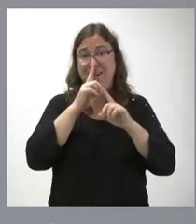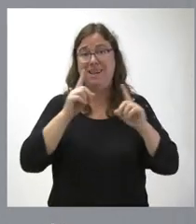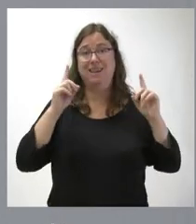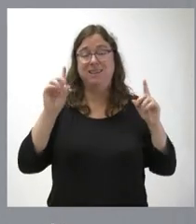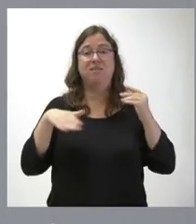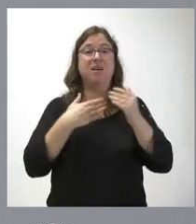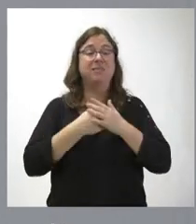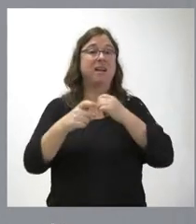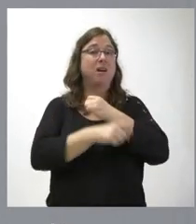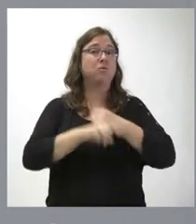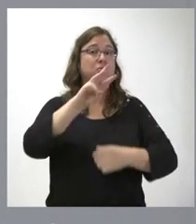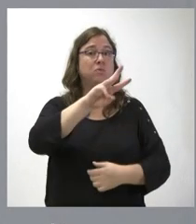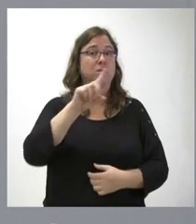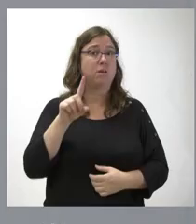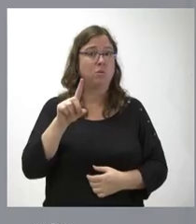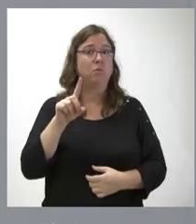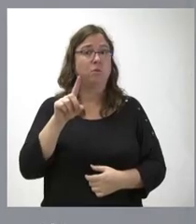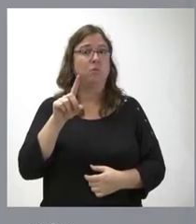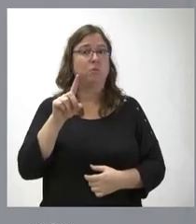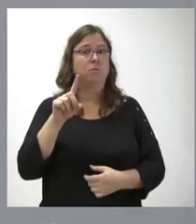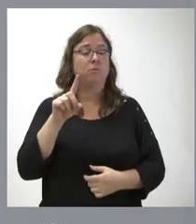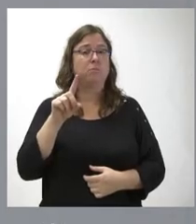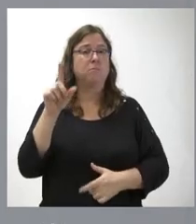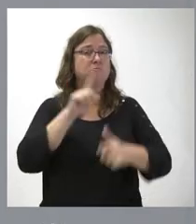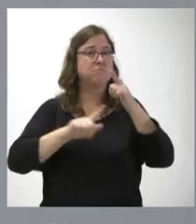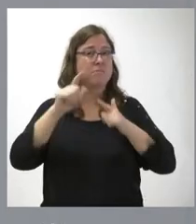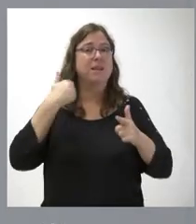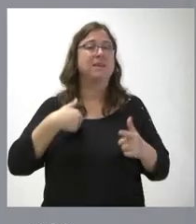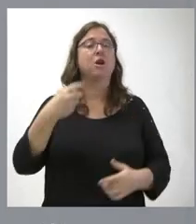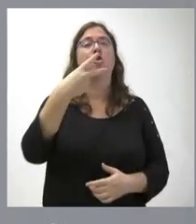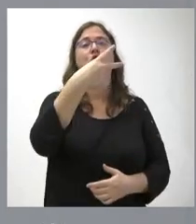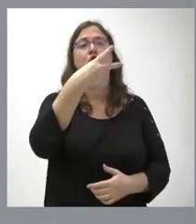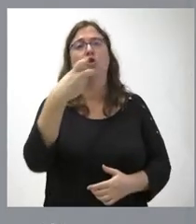31 de agosto han viajado ya